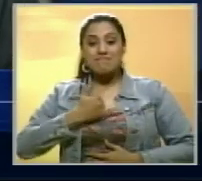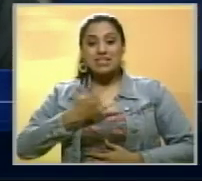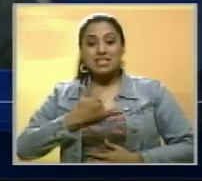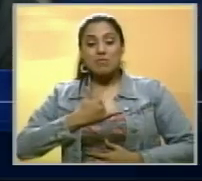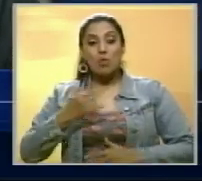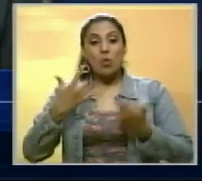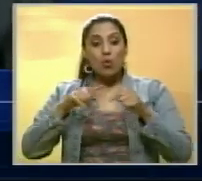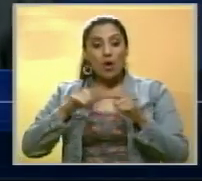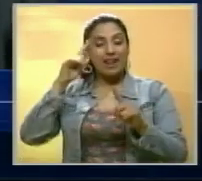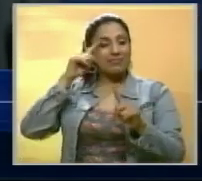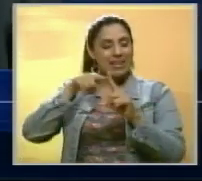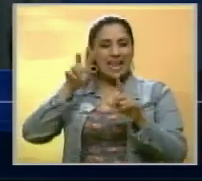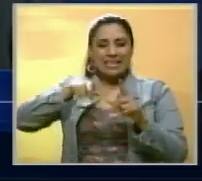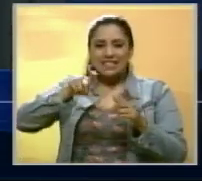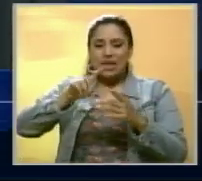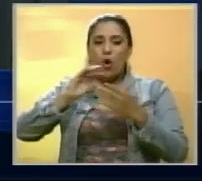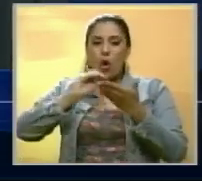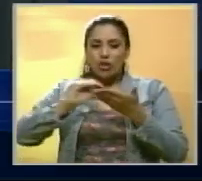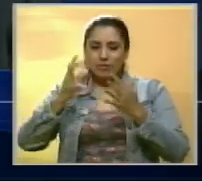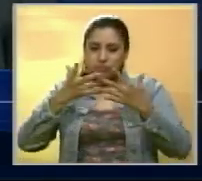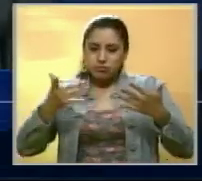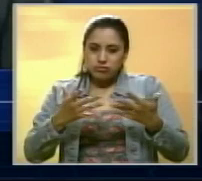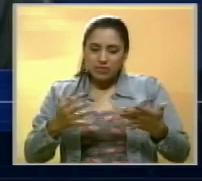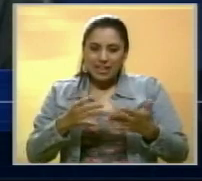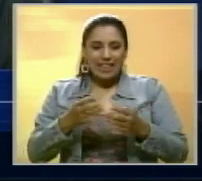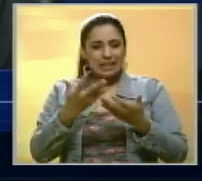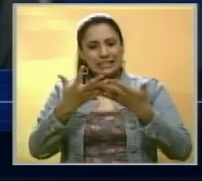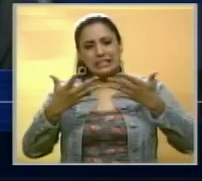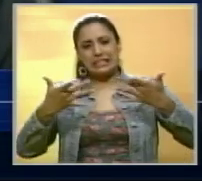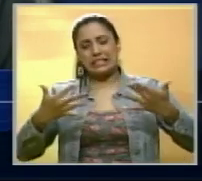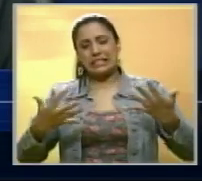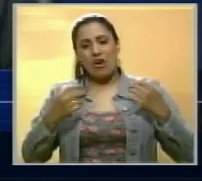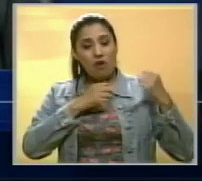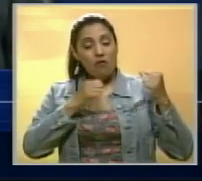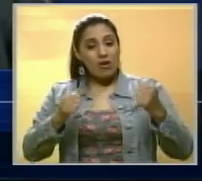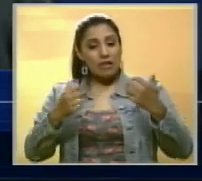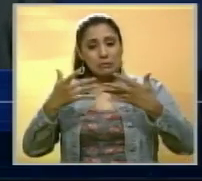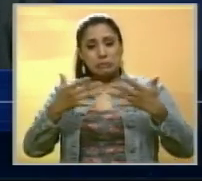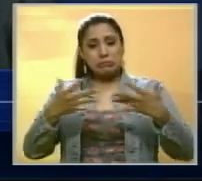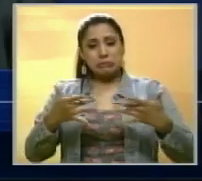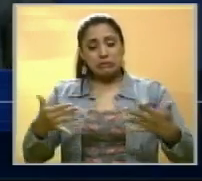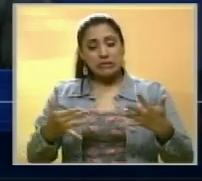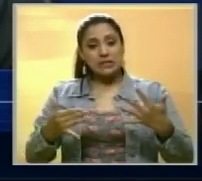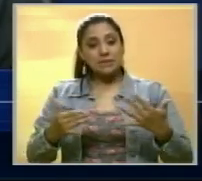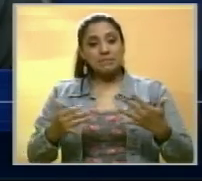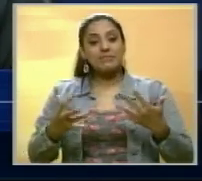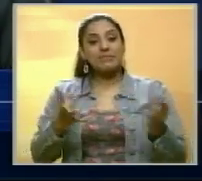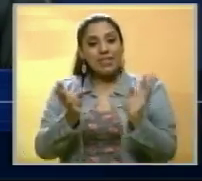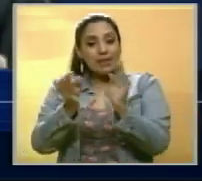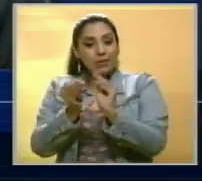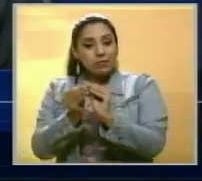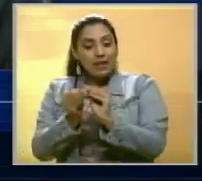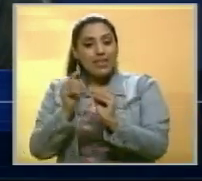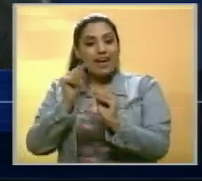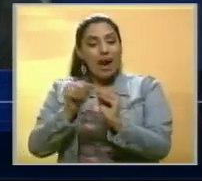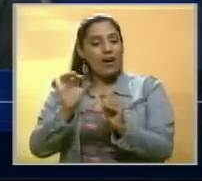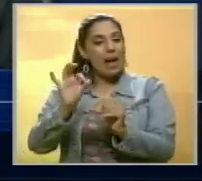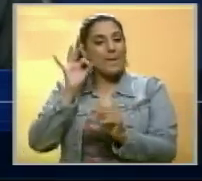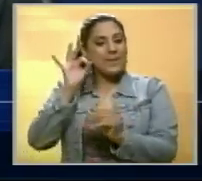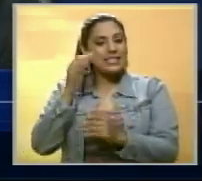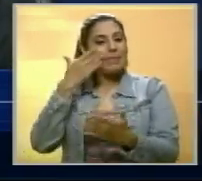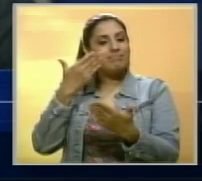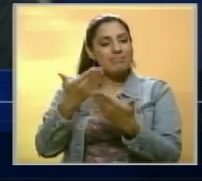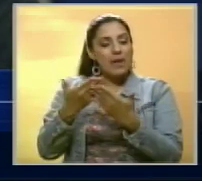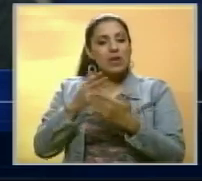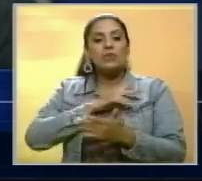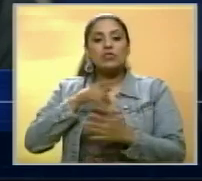de esa necesidad de repasar un documento tan extenso y tan intenso, se tiene que tener especialmente en cuenta